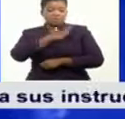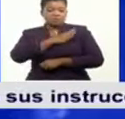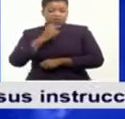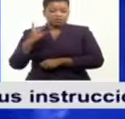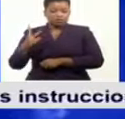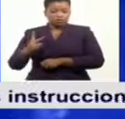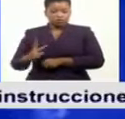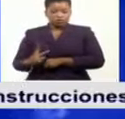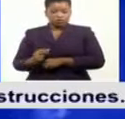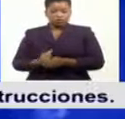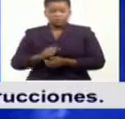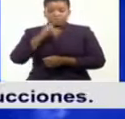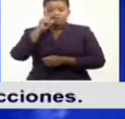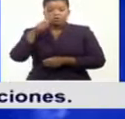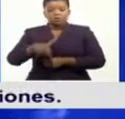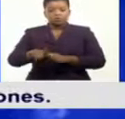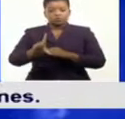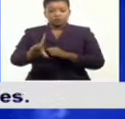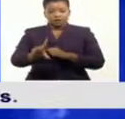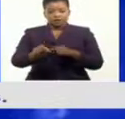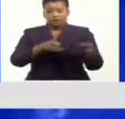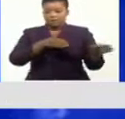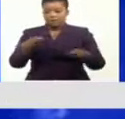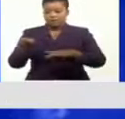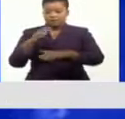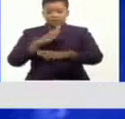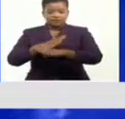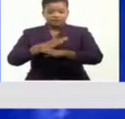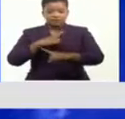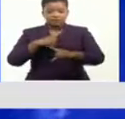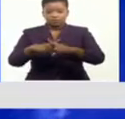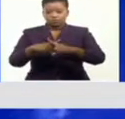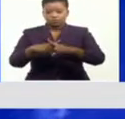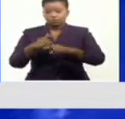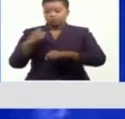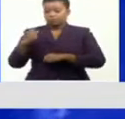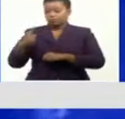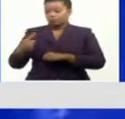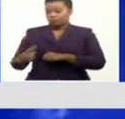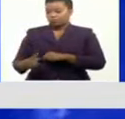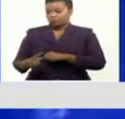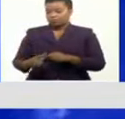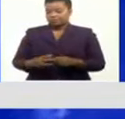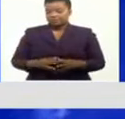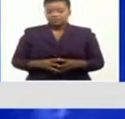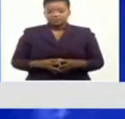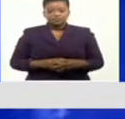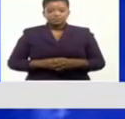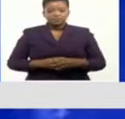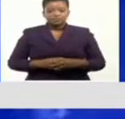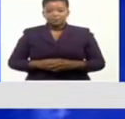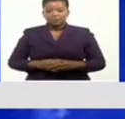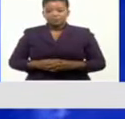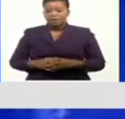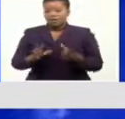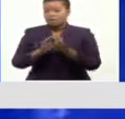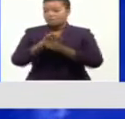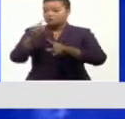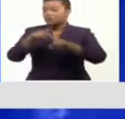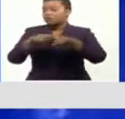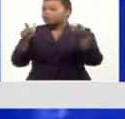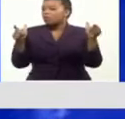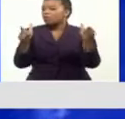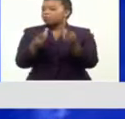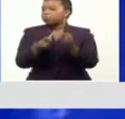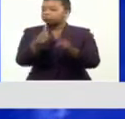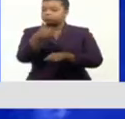y Bejucal y Santa Cruz del Norte, un caso autóctono cada uno. Matanzas disminuyen 10